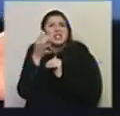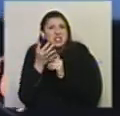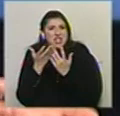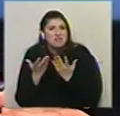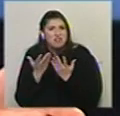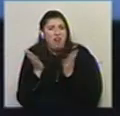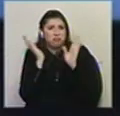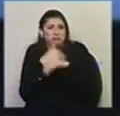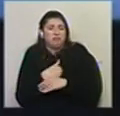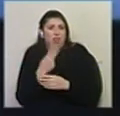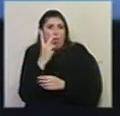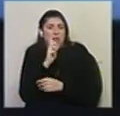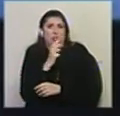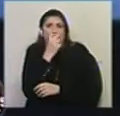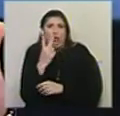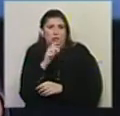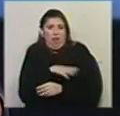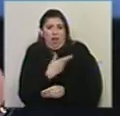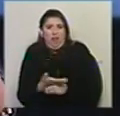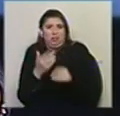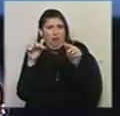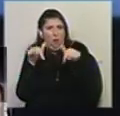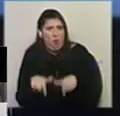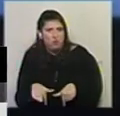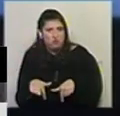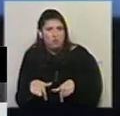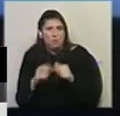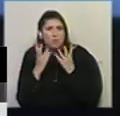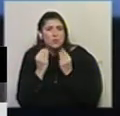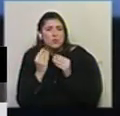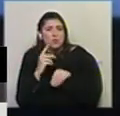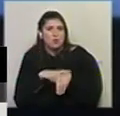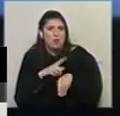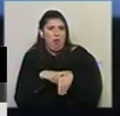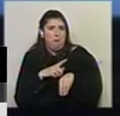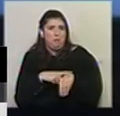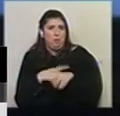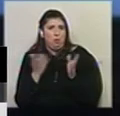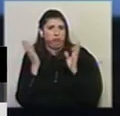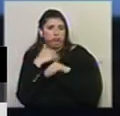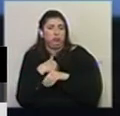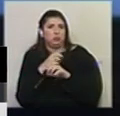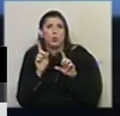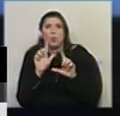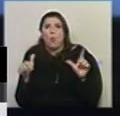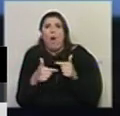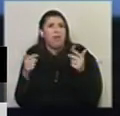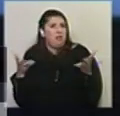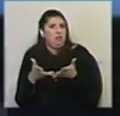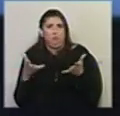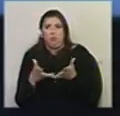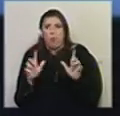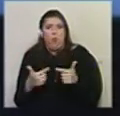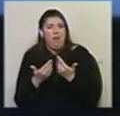comparable lo que pasaba en el 2002 con lo que pasa hoy. No. Entonces, evidentemente hay cuestiones que no se están actualizando con los tiempos